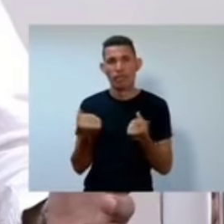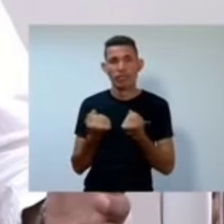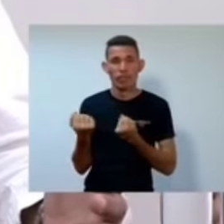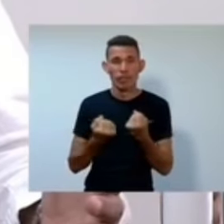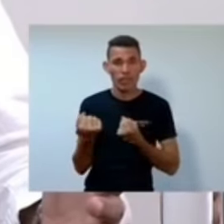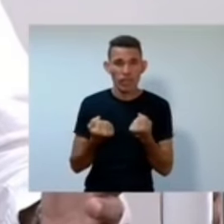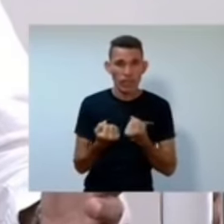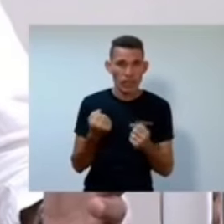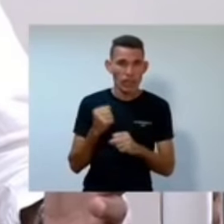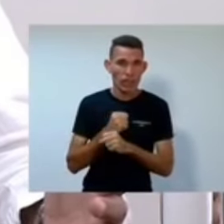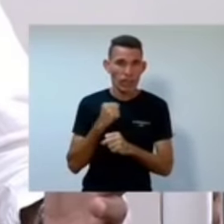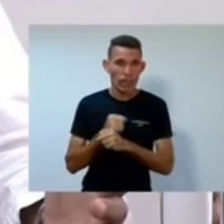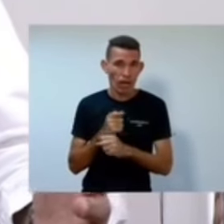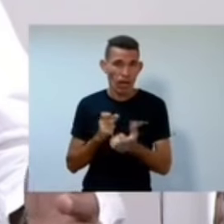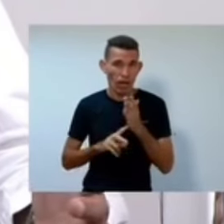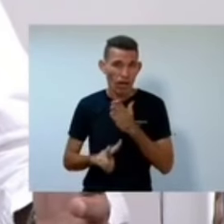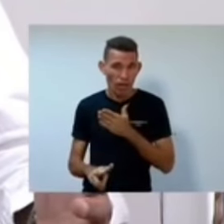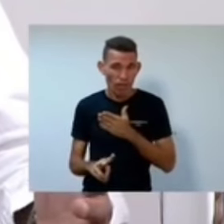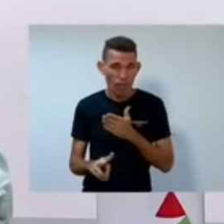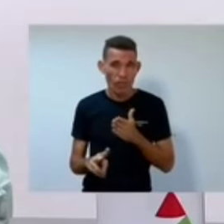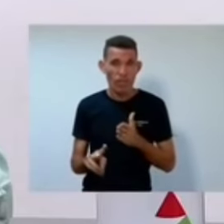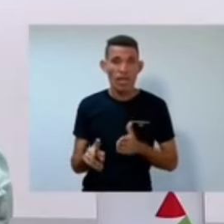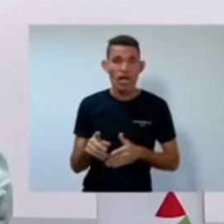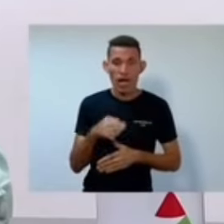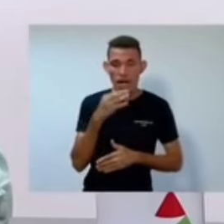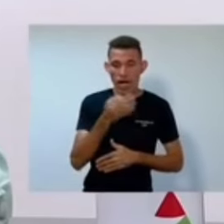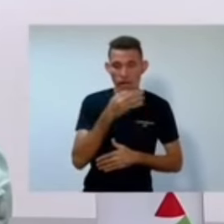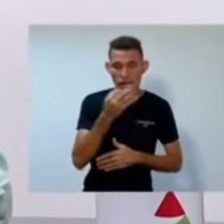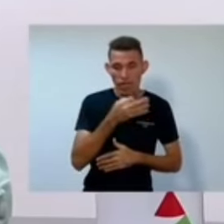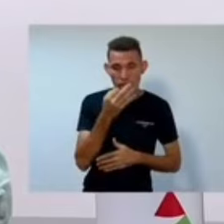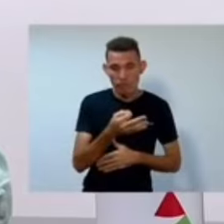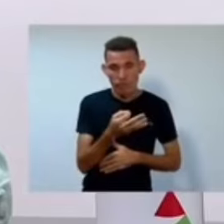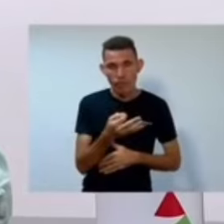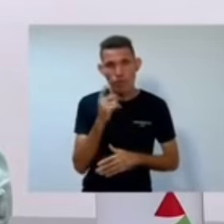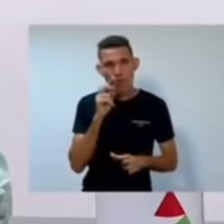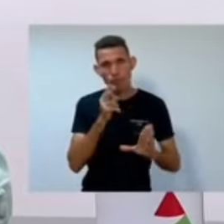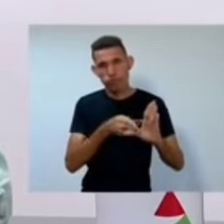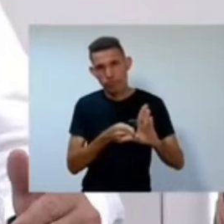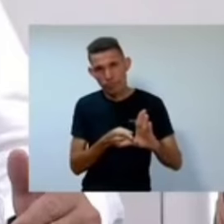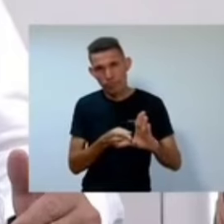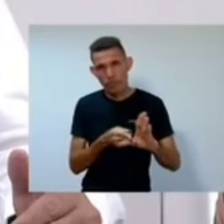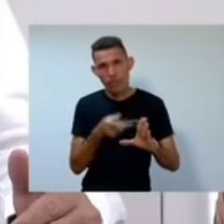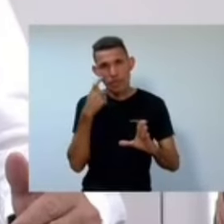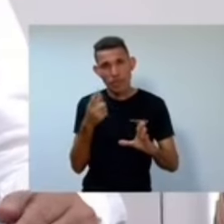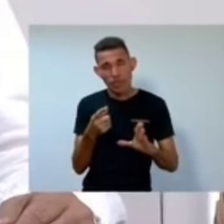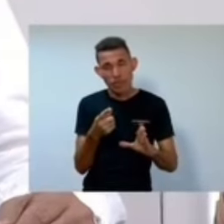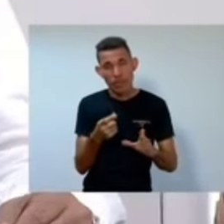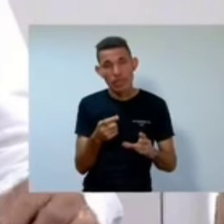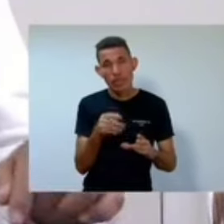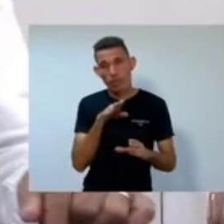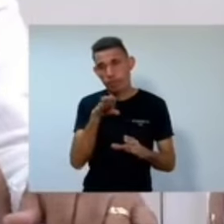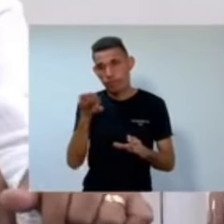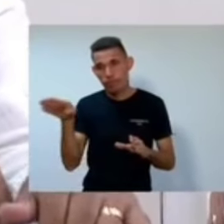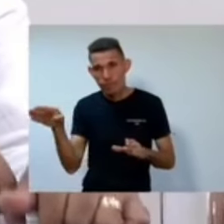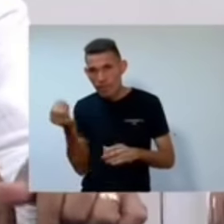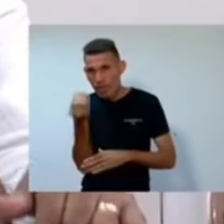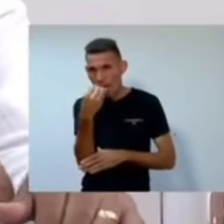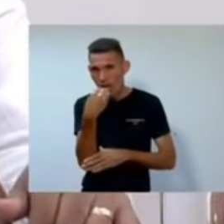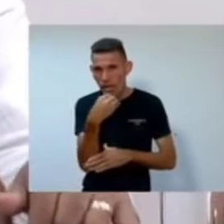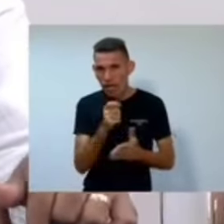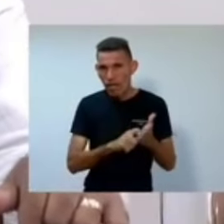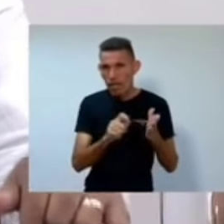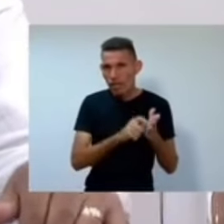que trabajaba la provincia. Y nosotros tenemos que decir que con ese mismo combustible se transporta la canasta básica. Esta canasta básica que